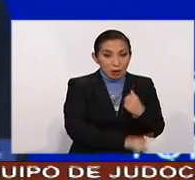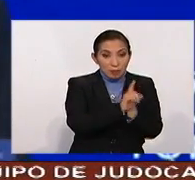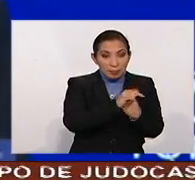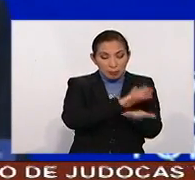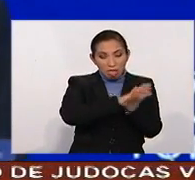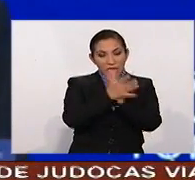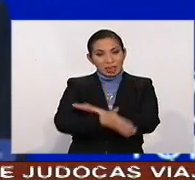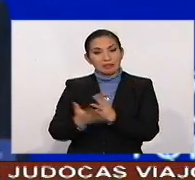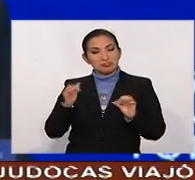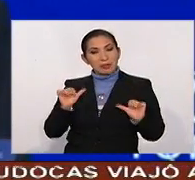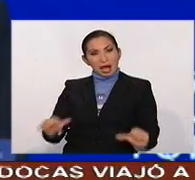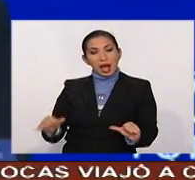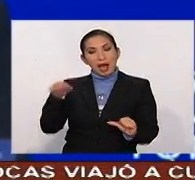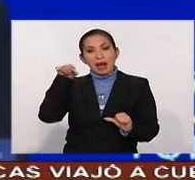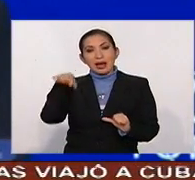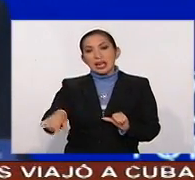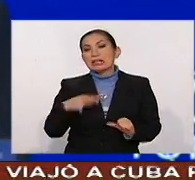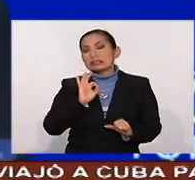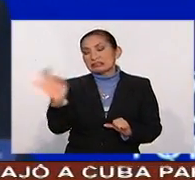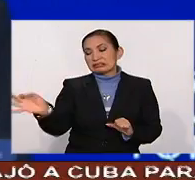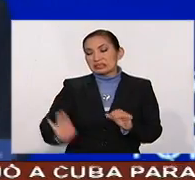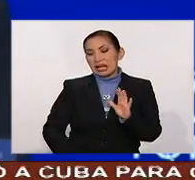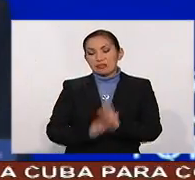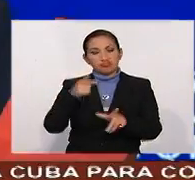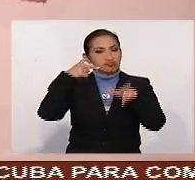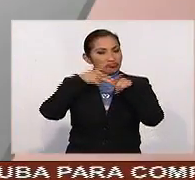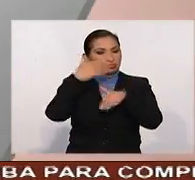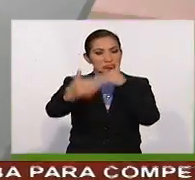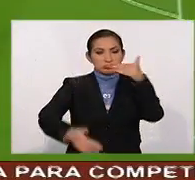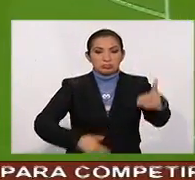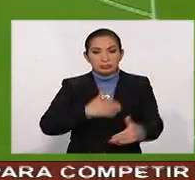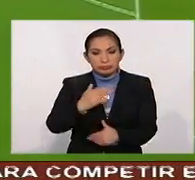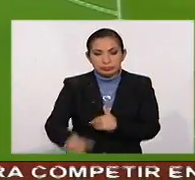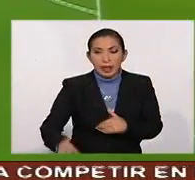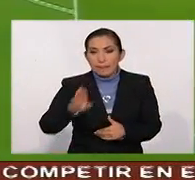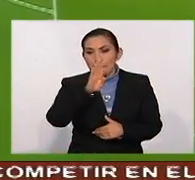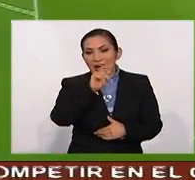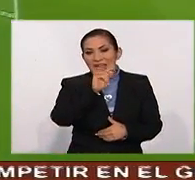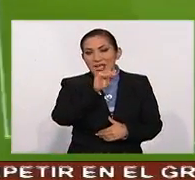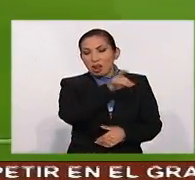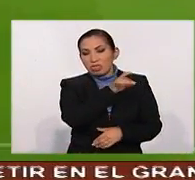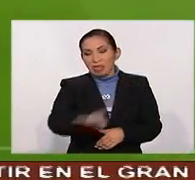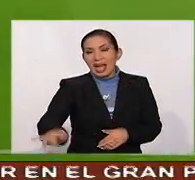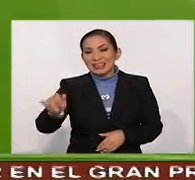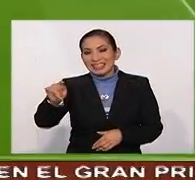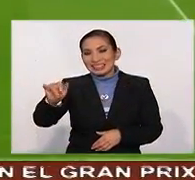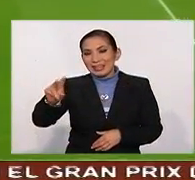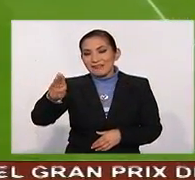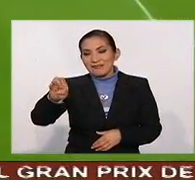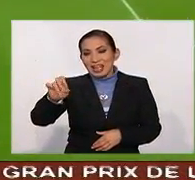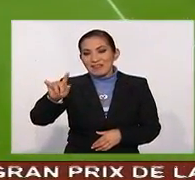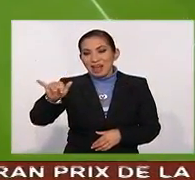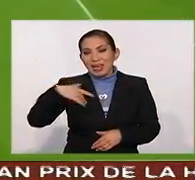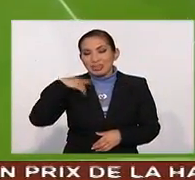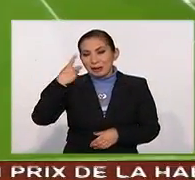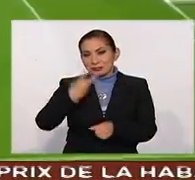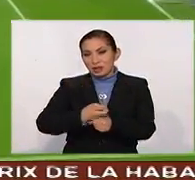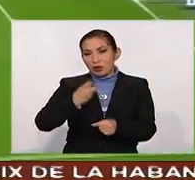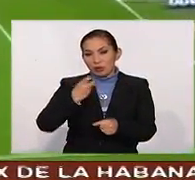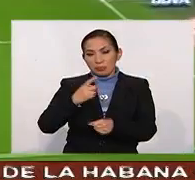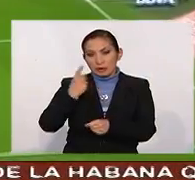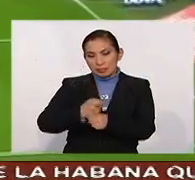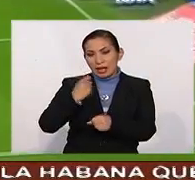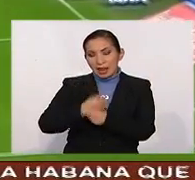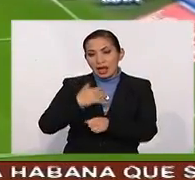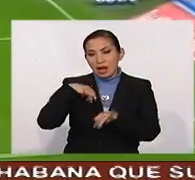la recuperación y, ojalá, al resurgimiento permanente. Barcelona derrotó al Athletic de Bilbao en la ida de los cuartos de